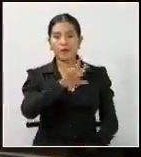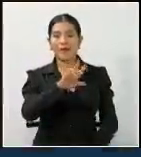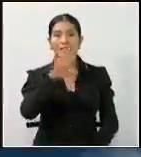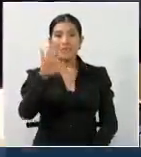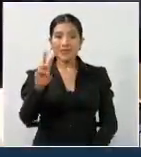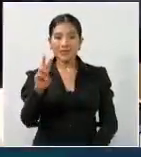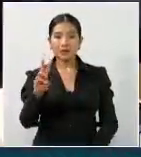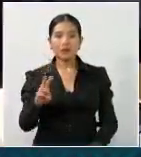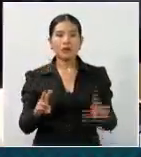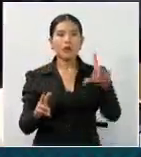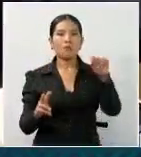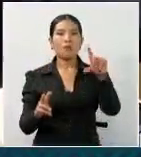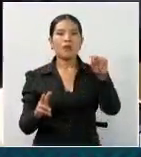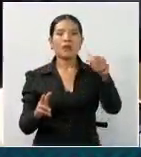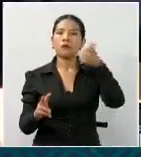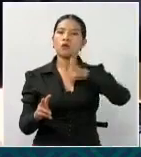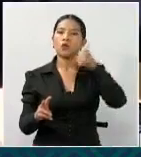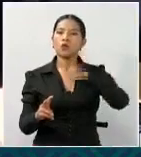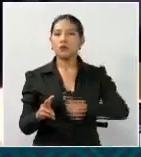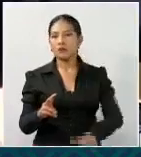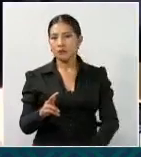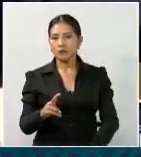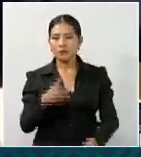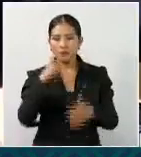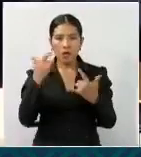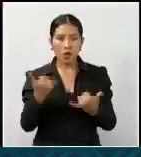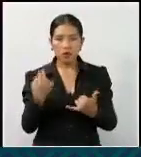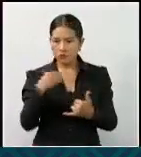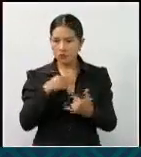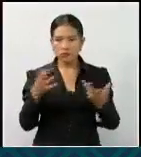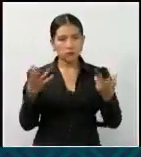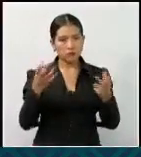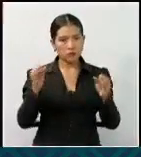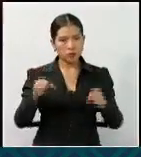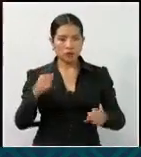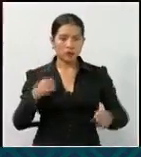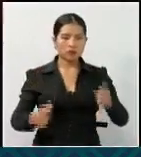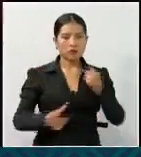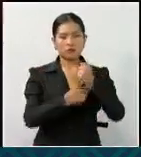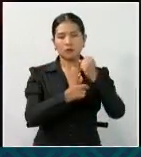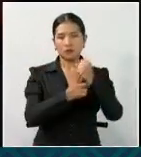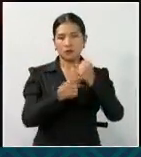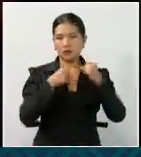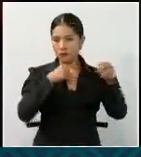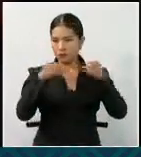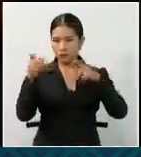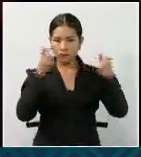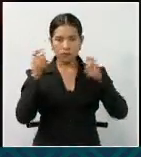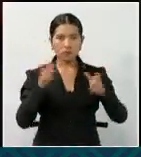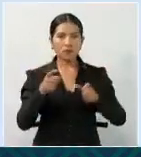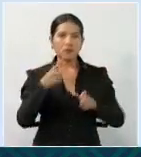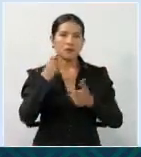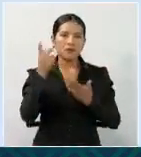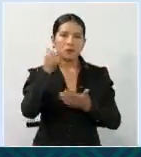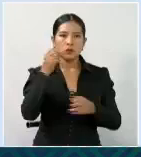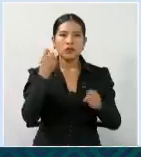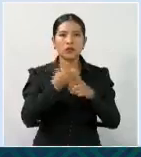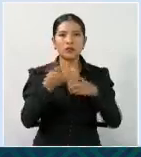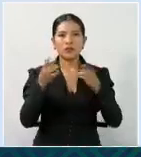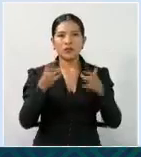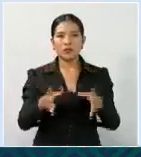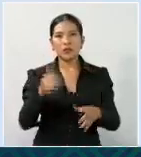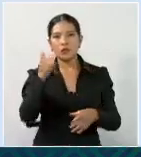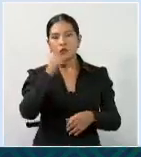senadores. Por lo tanto, tenemos toda la legitimidad para dirigir la Cámara de Senadores, remarcó la exdirigente de la Confederación de